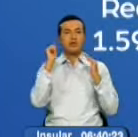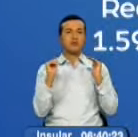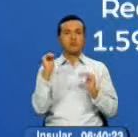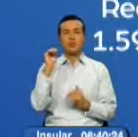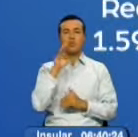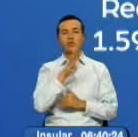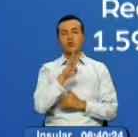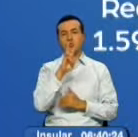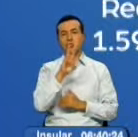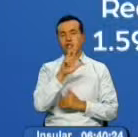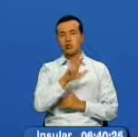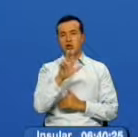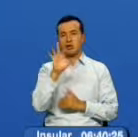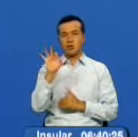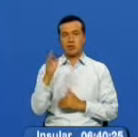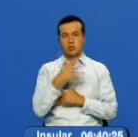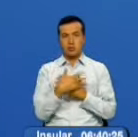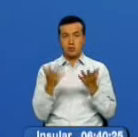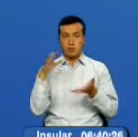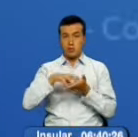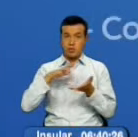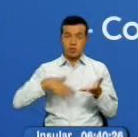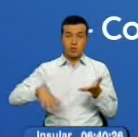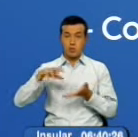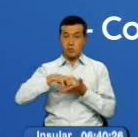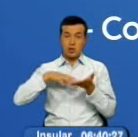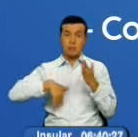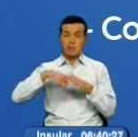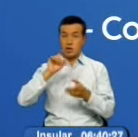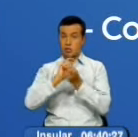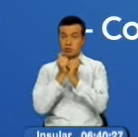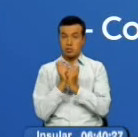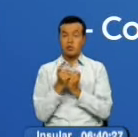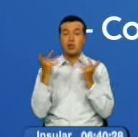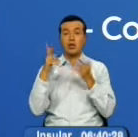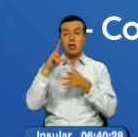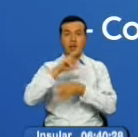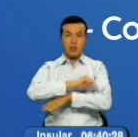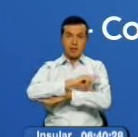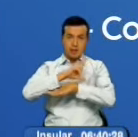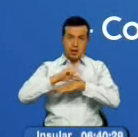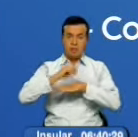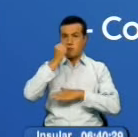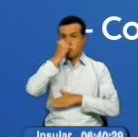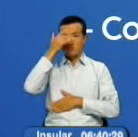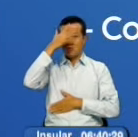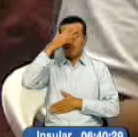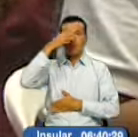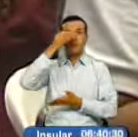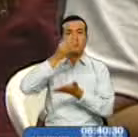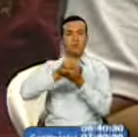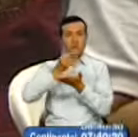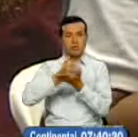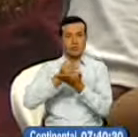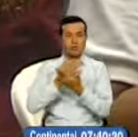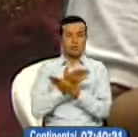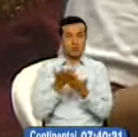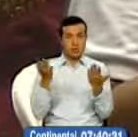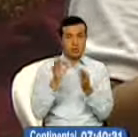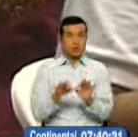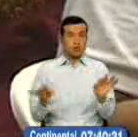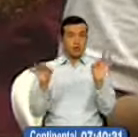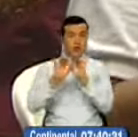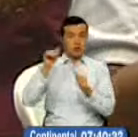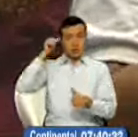perdió 439. Las provincias que más correcciones realizaron fueron Napo, Santo Domingo y Cotopaxi. Cabe recordar que este martes